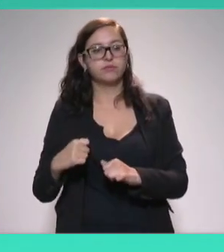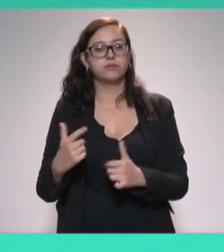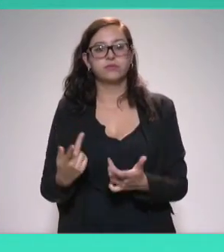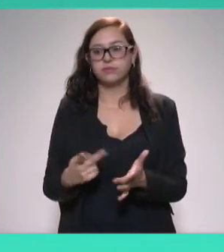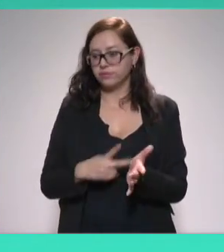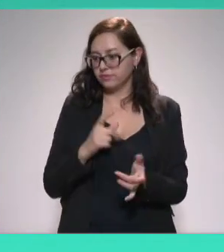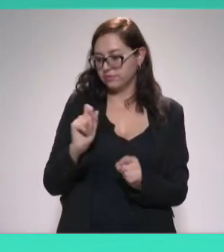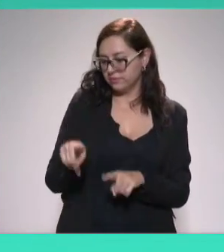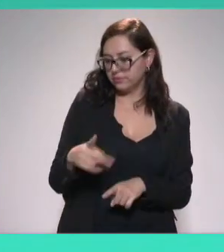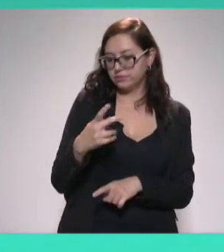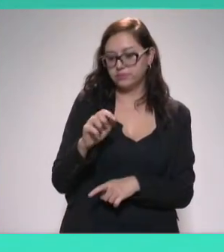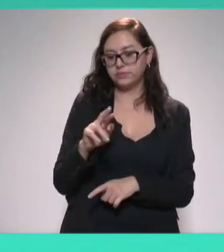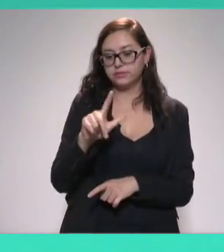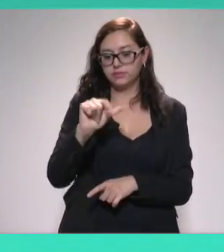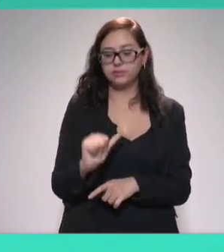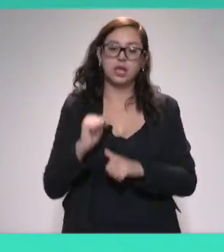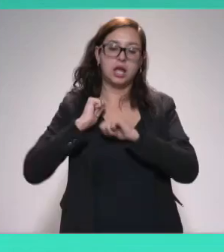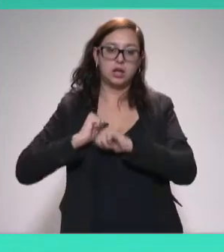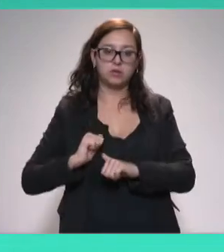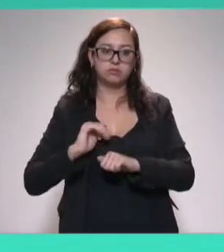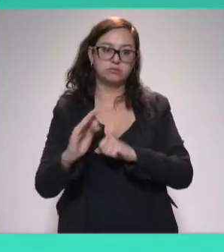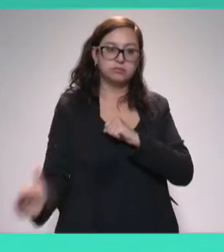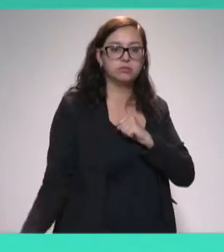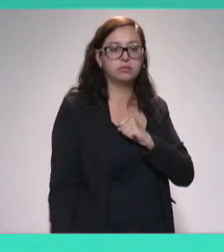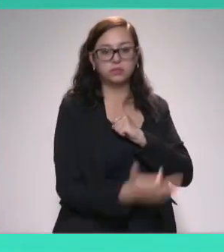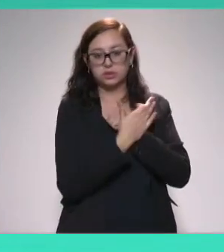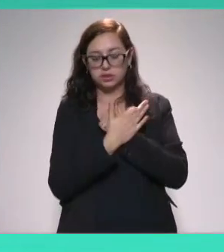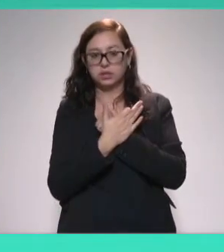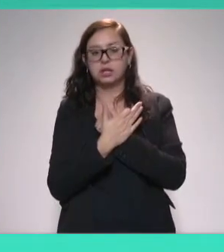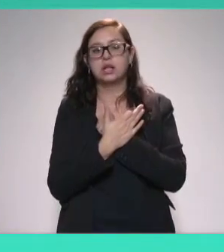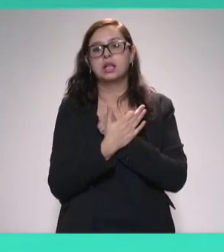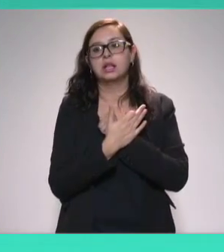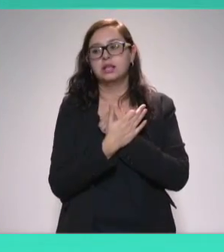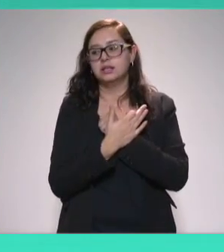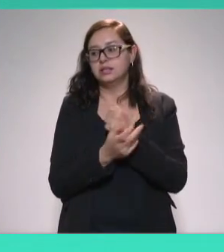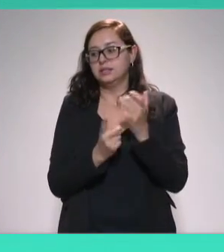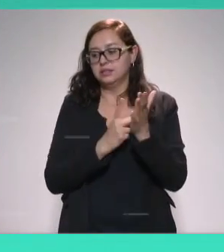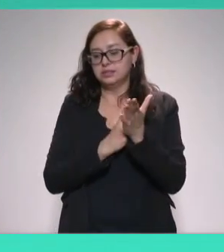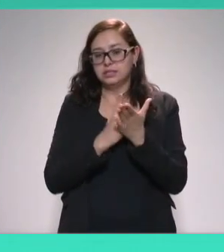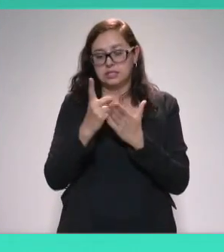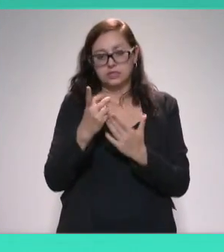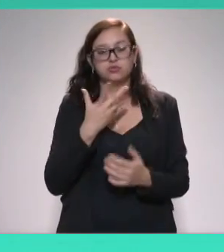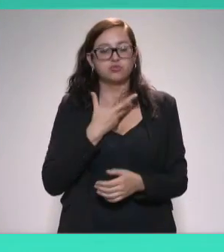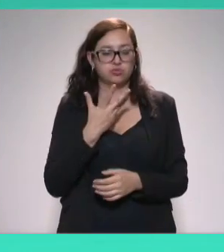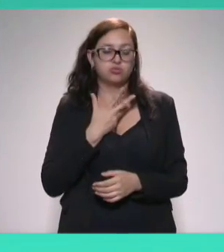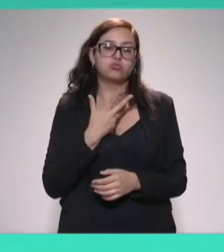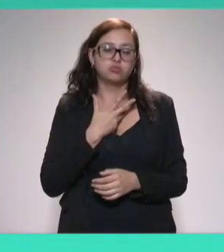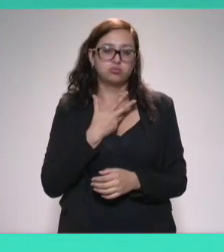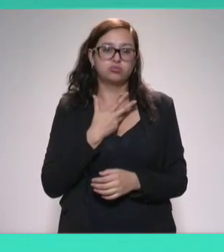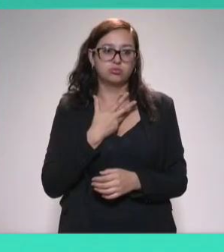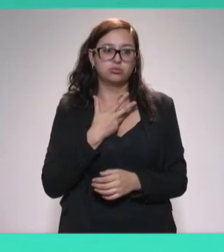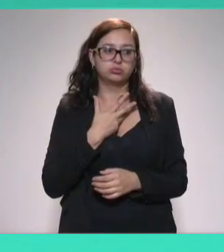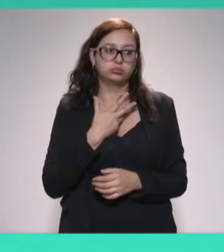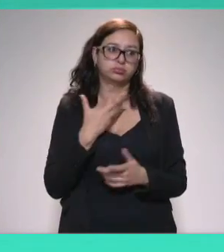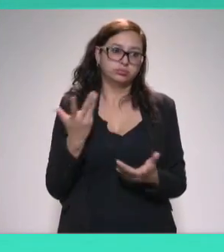Perla, necesitamos una autoridad que nos defienda respecto de estas, de estos derechos que tenemos